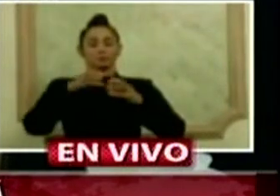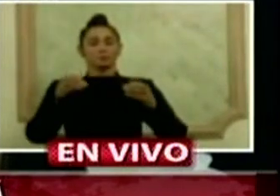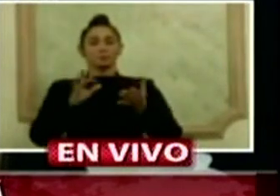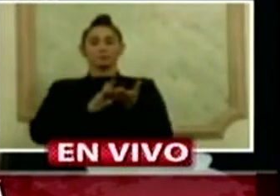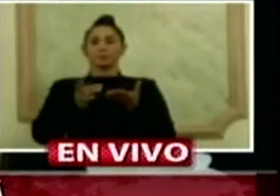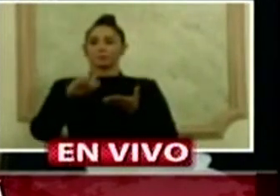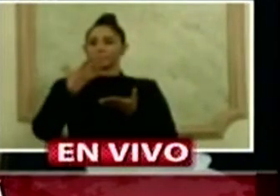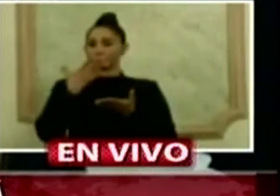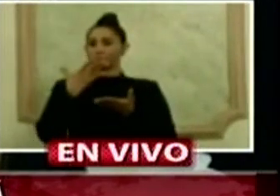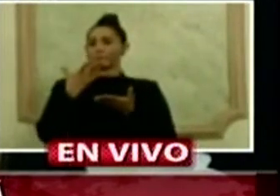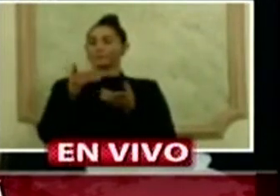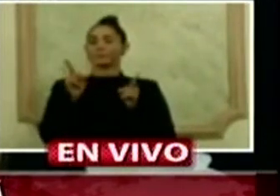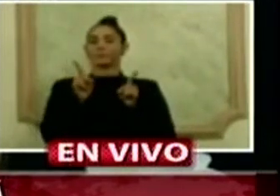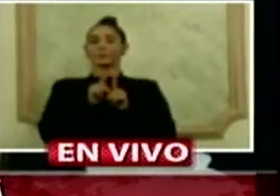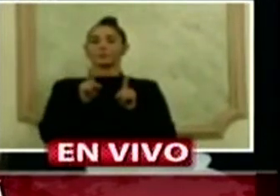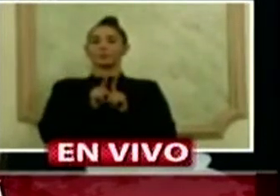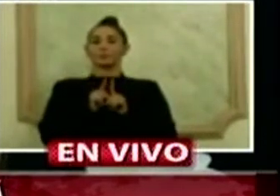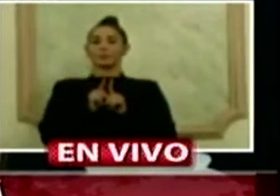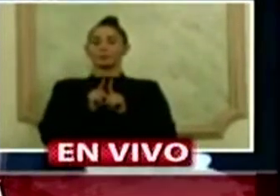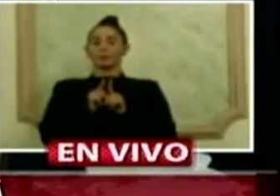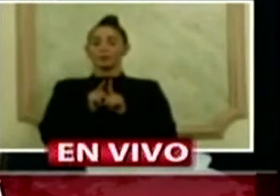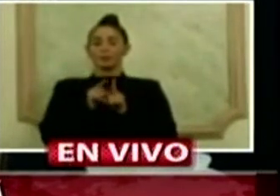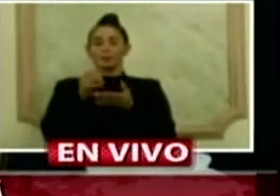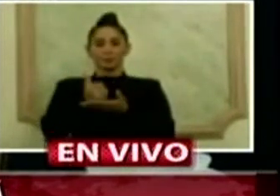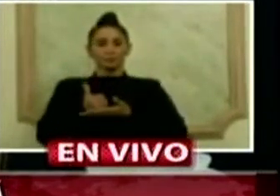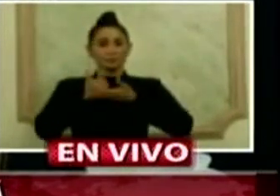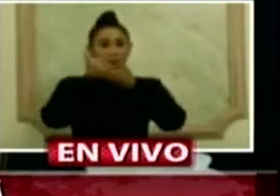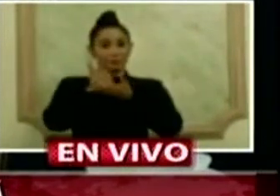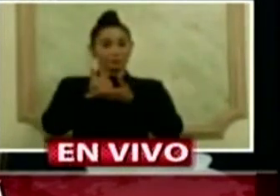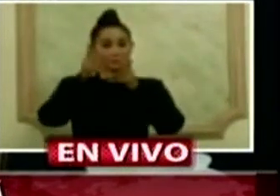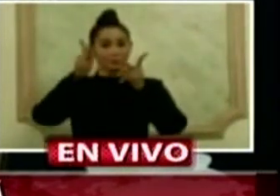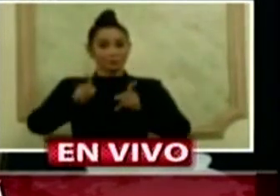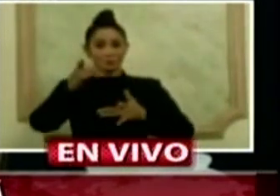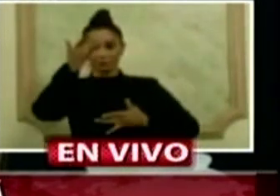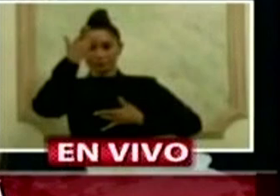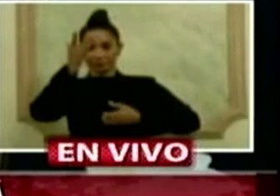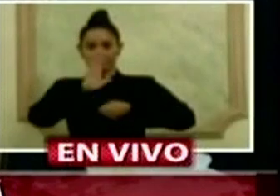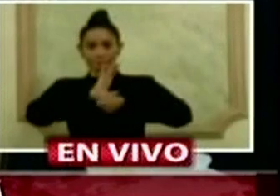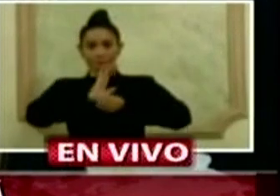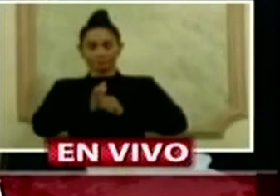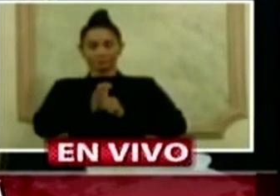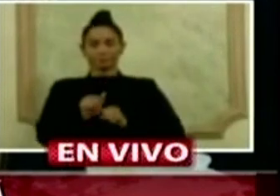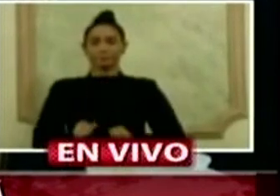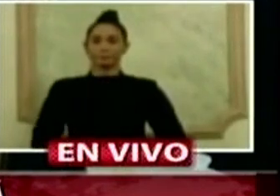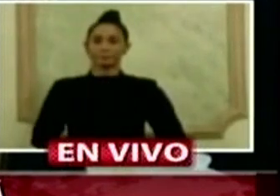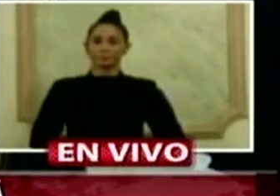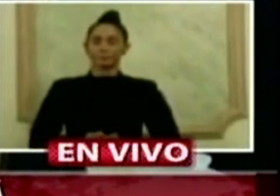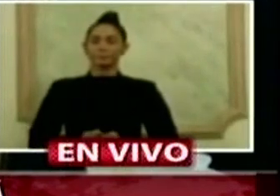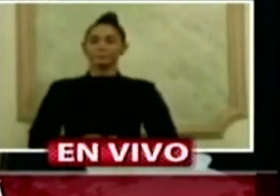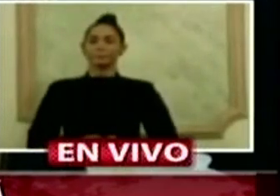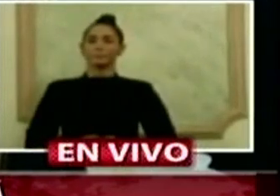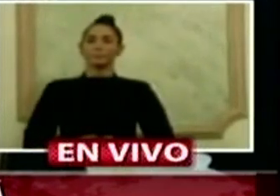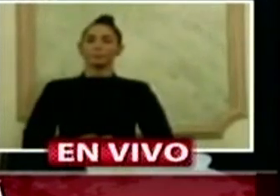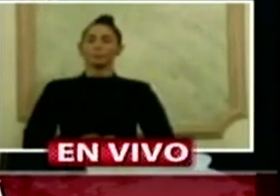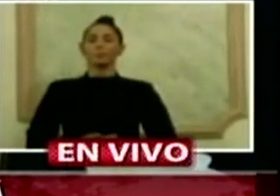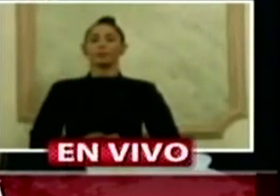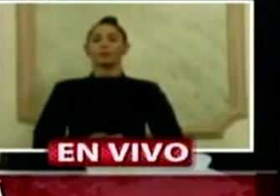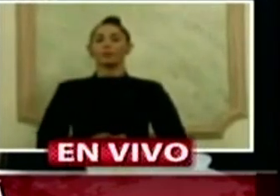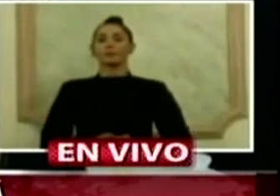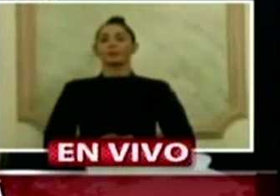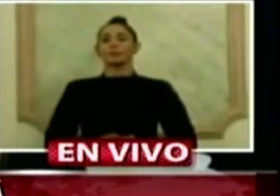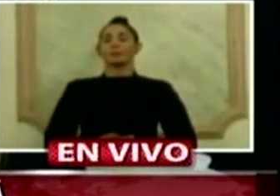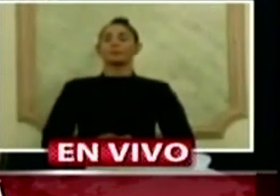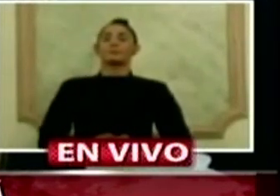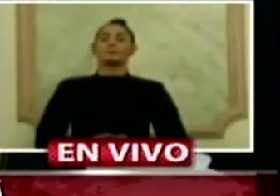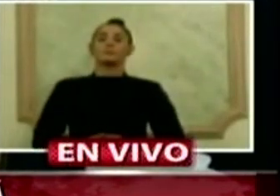por supuesto, para lo que es el tratamiento del COVID-19. Tenemos disponibles espacios